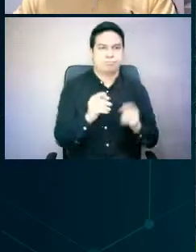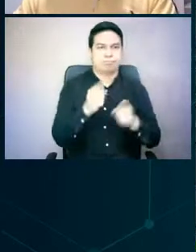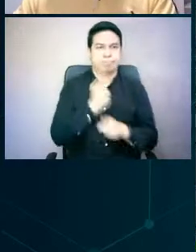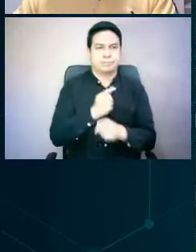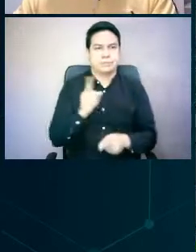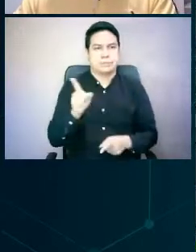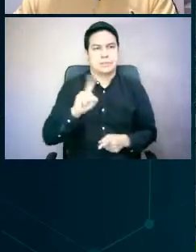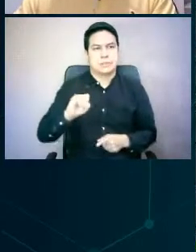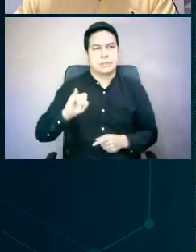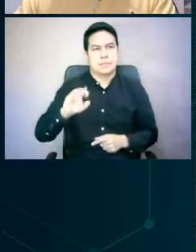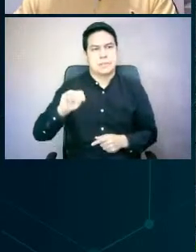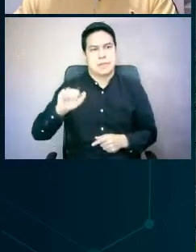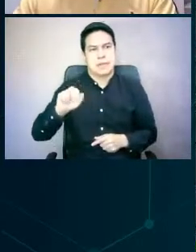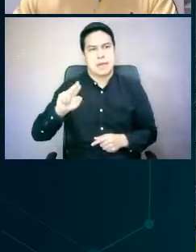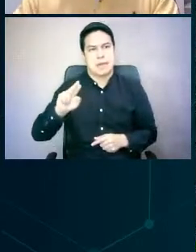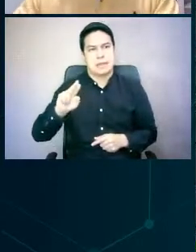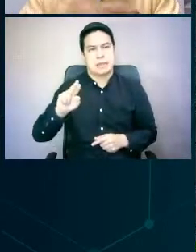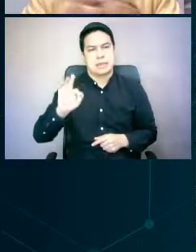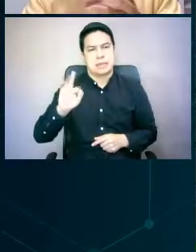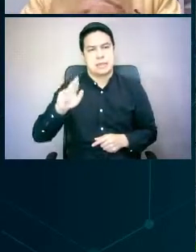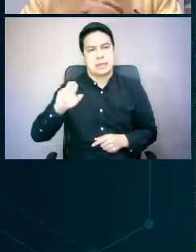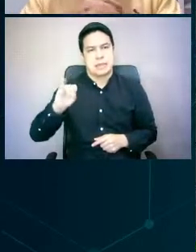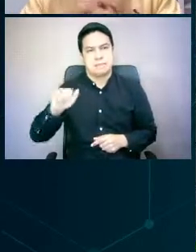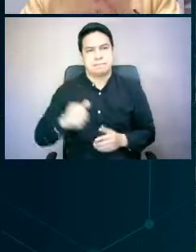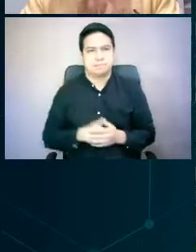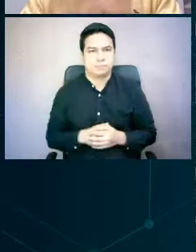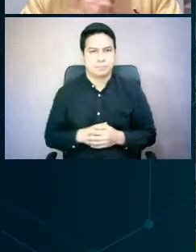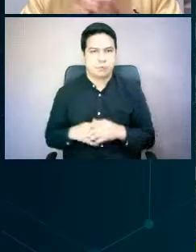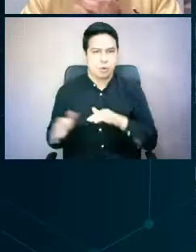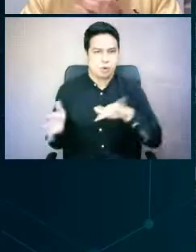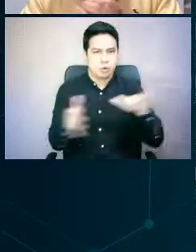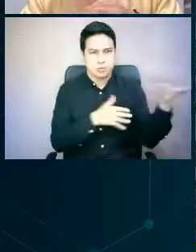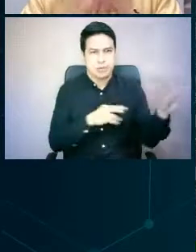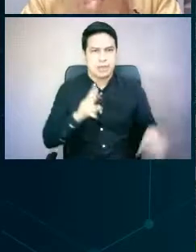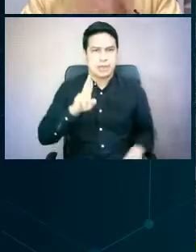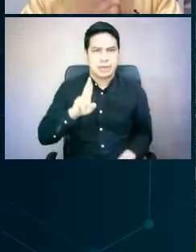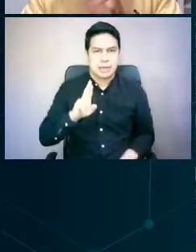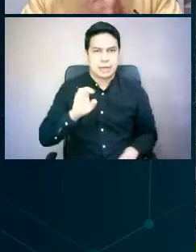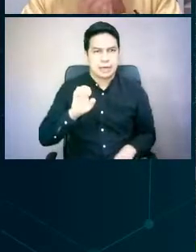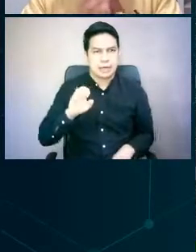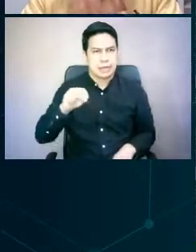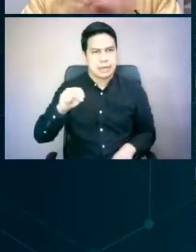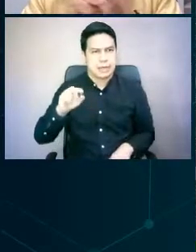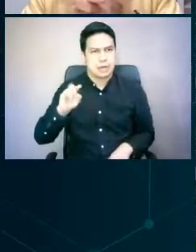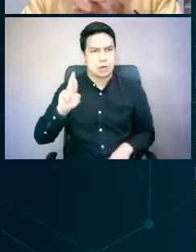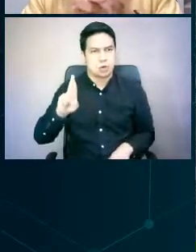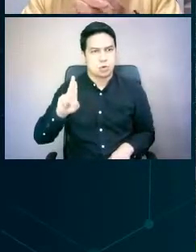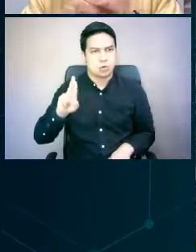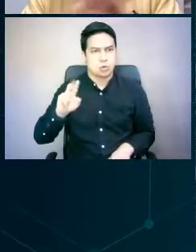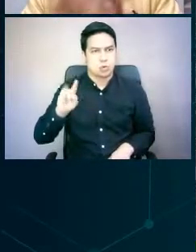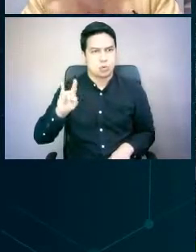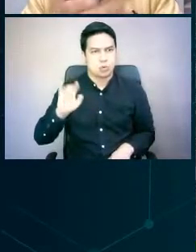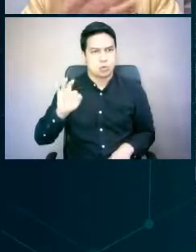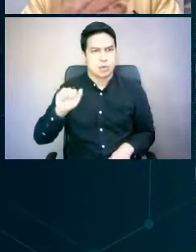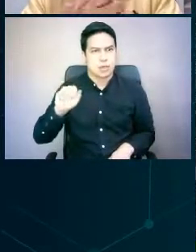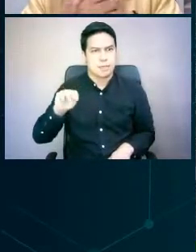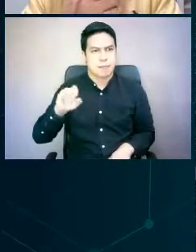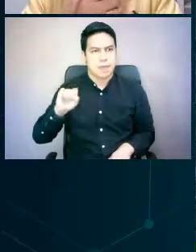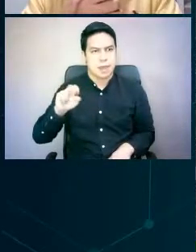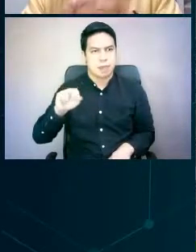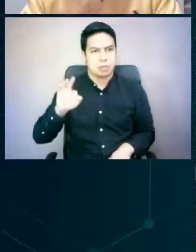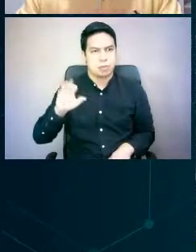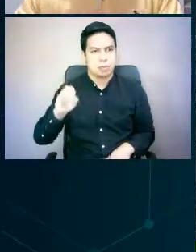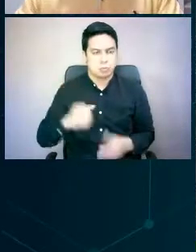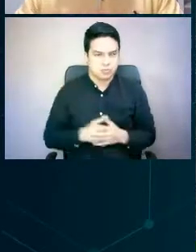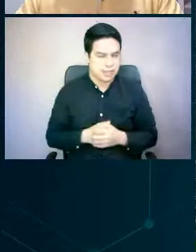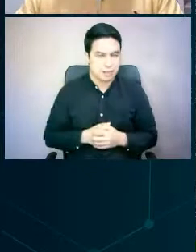Reenrutamiento. ¿Qué es el reenrutamiento? Es la capacidad de la red para detectar fallas en el sistema y reconfigurarse